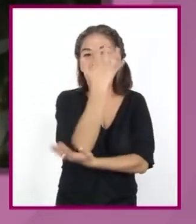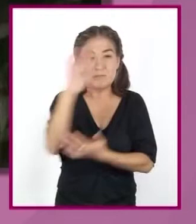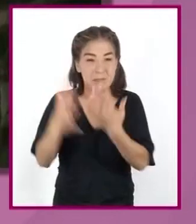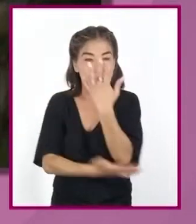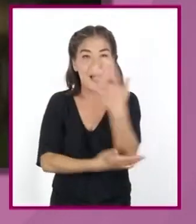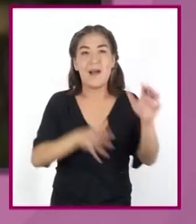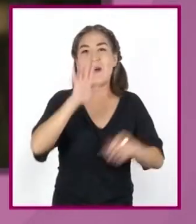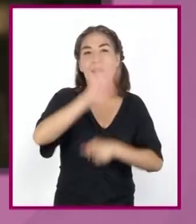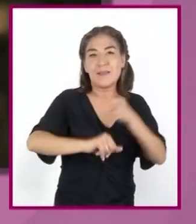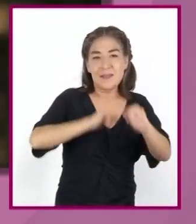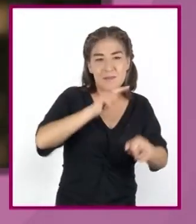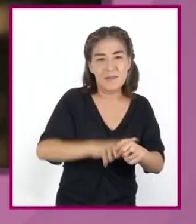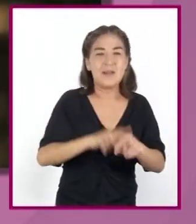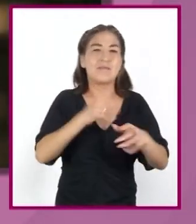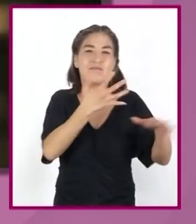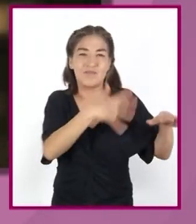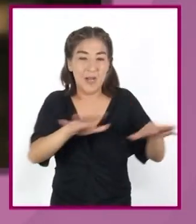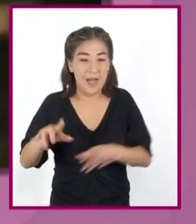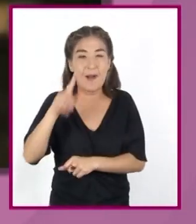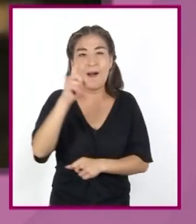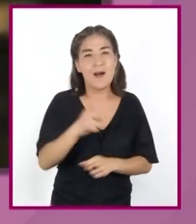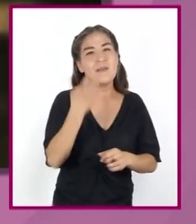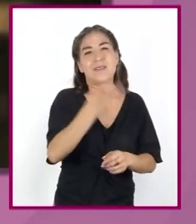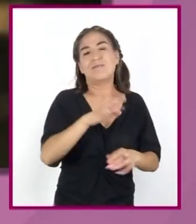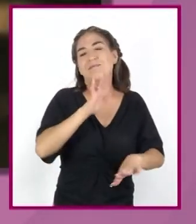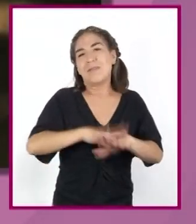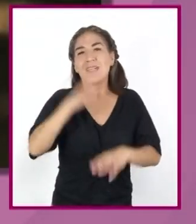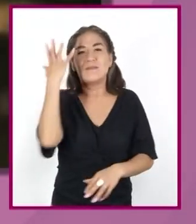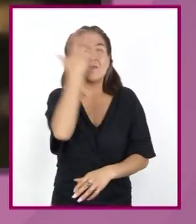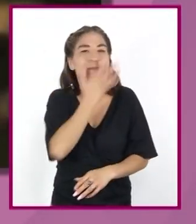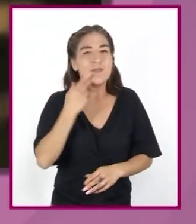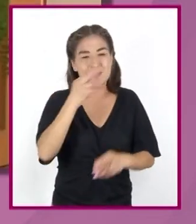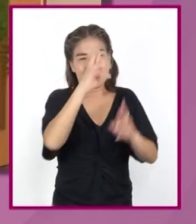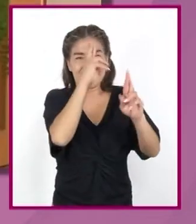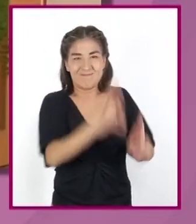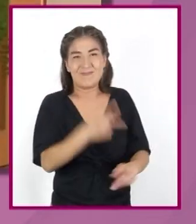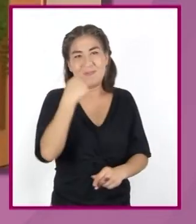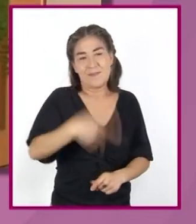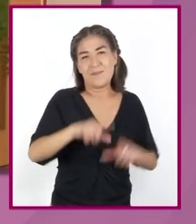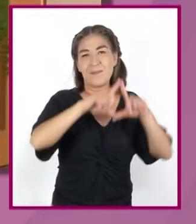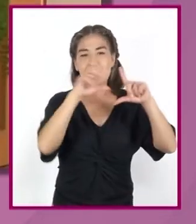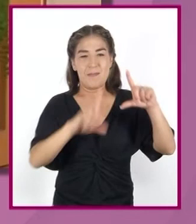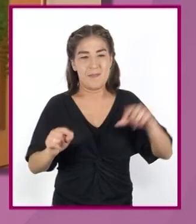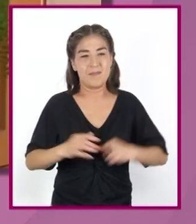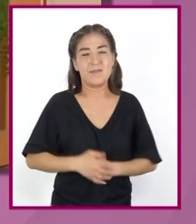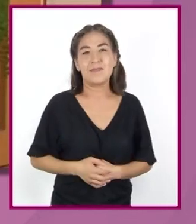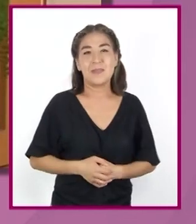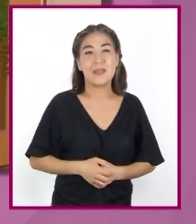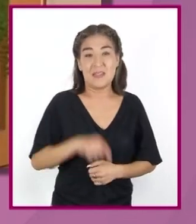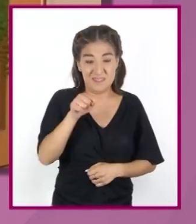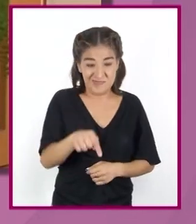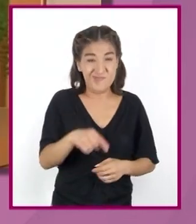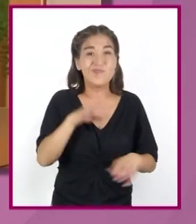ambientales, son un valioso legado que tenemos los mexicanos. Es una tarea inacabada,